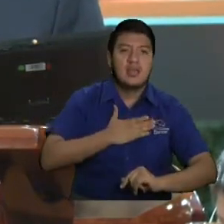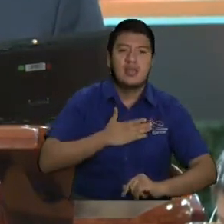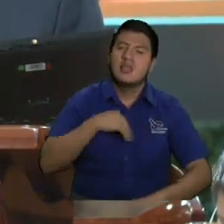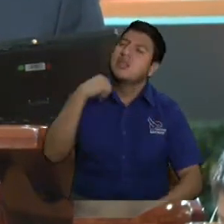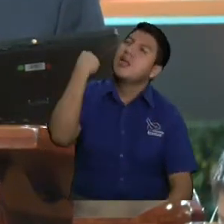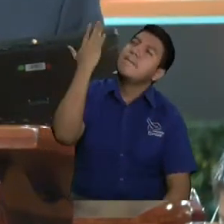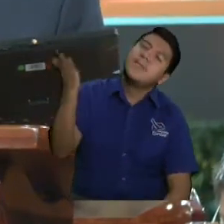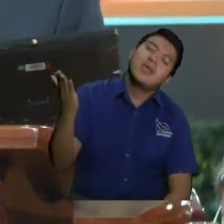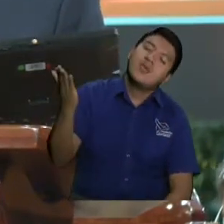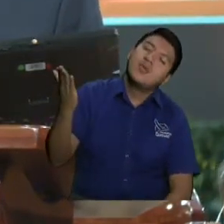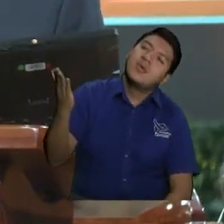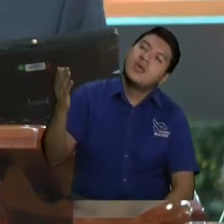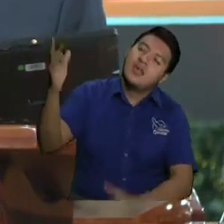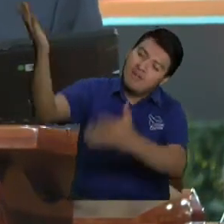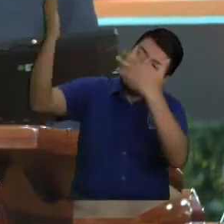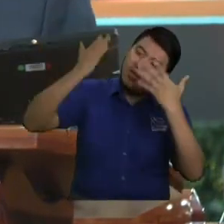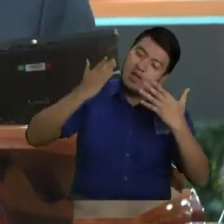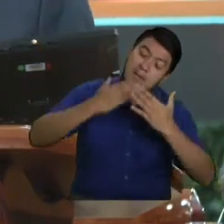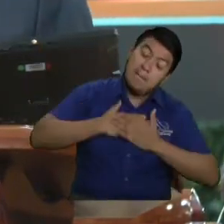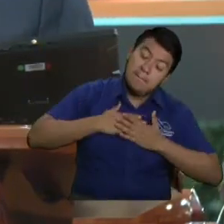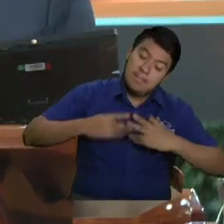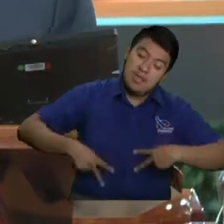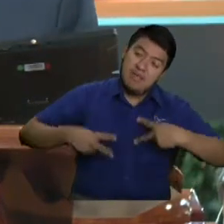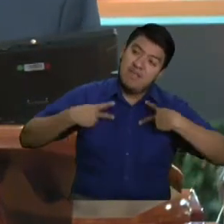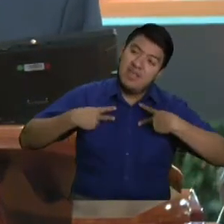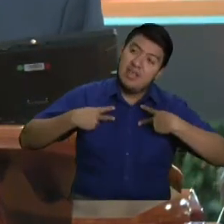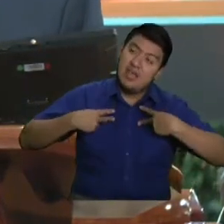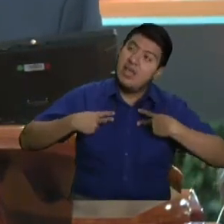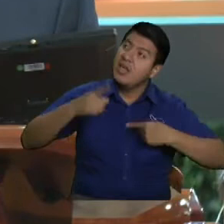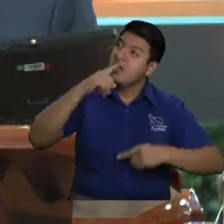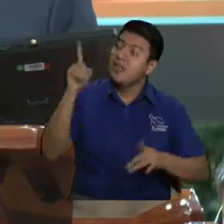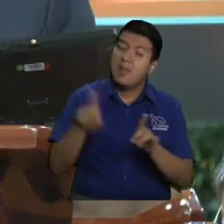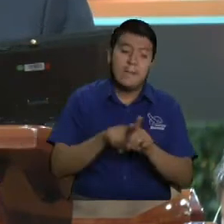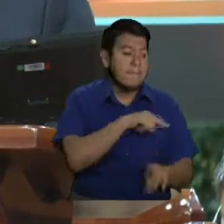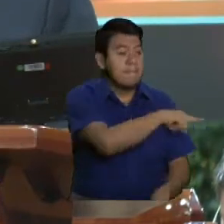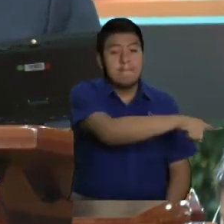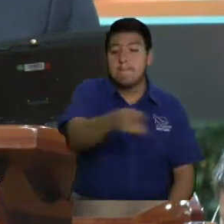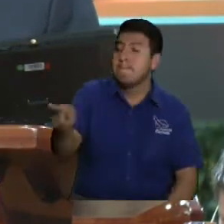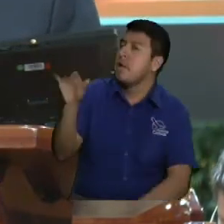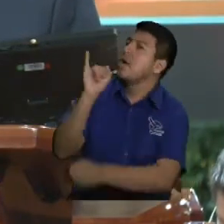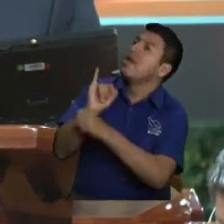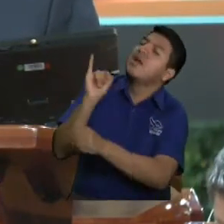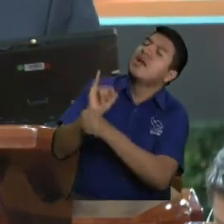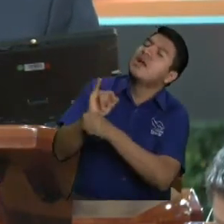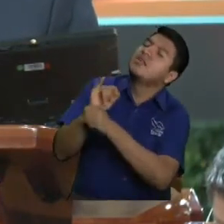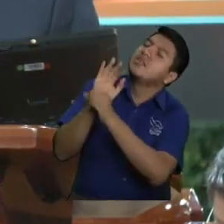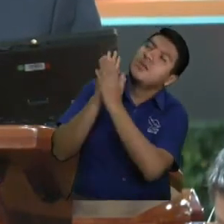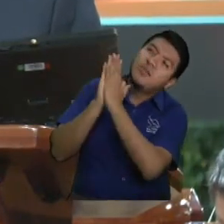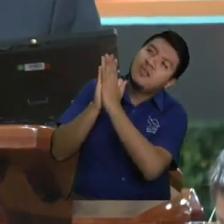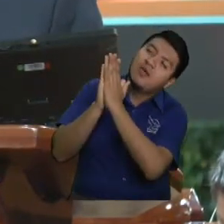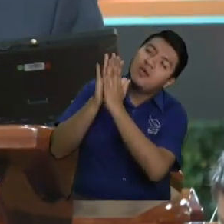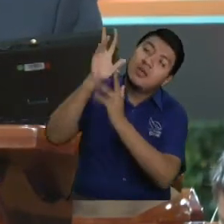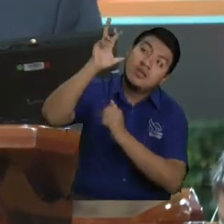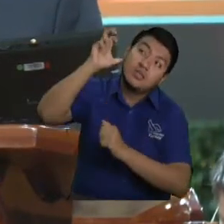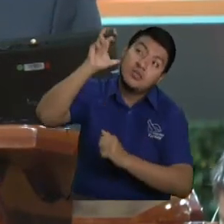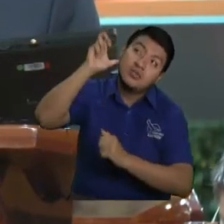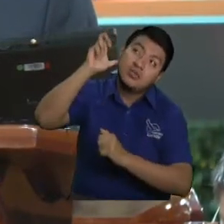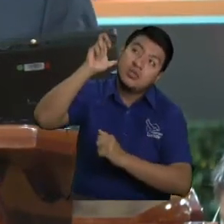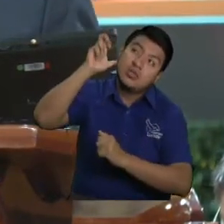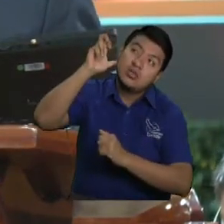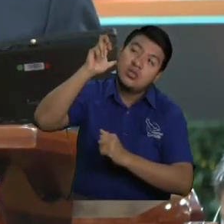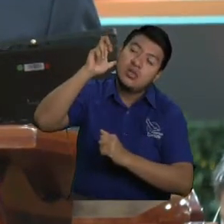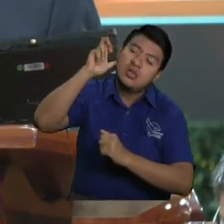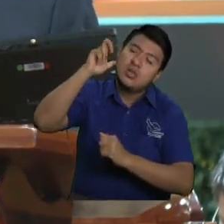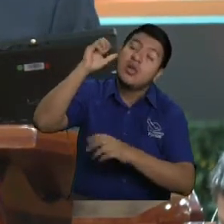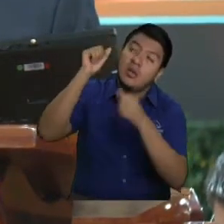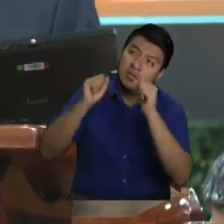que venga sobre mi vida, pero no solamente sobre mi vida, sino que sobre todos los que están oyendo, para que podamos